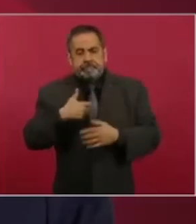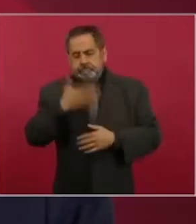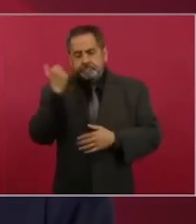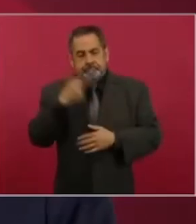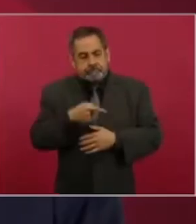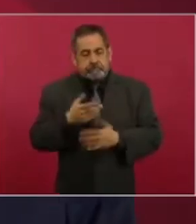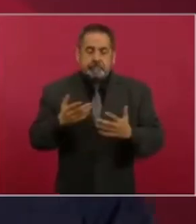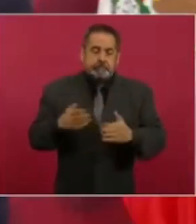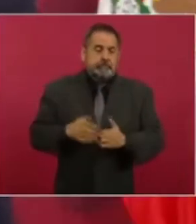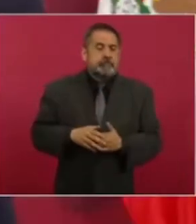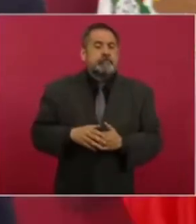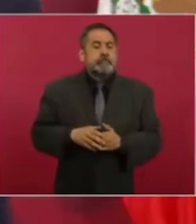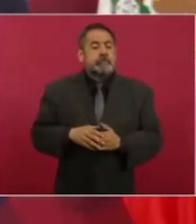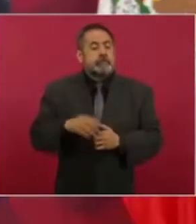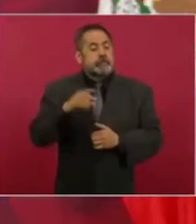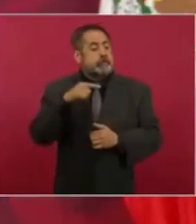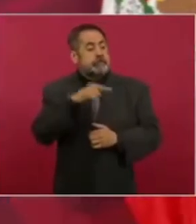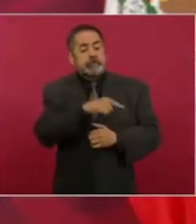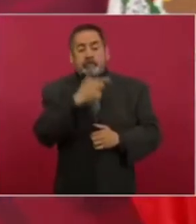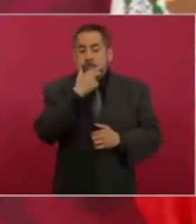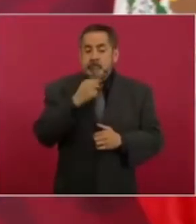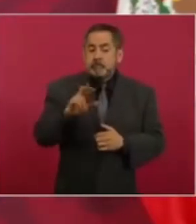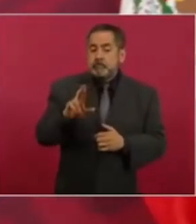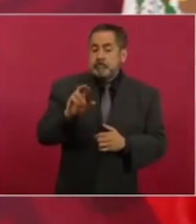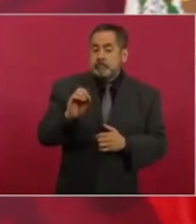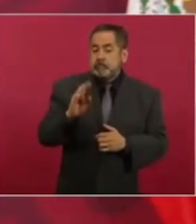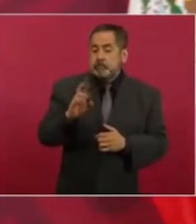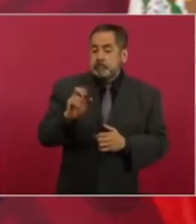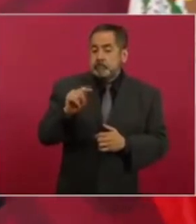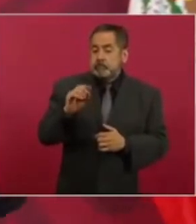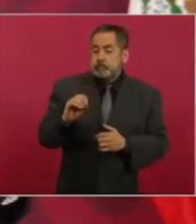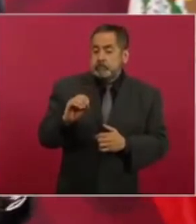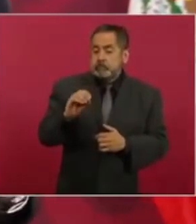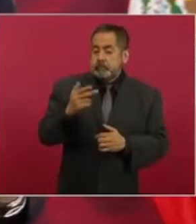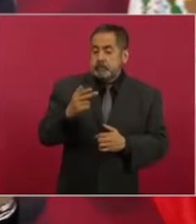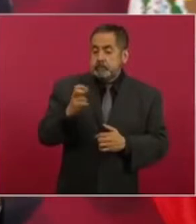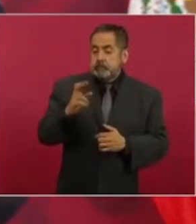El señor Roberto Hernández pues